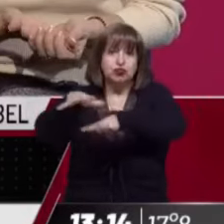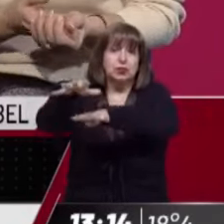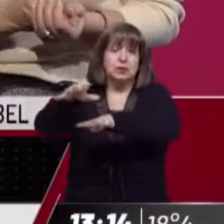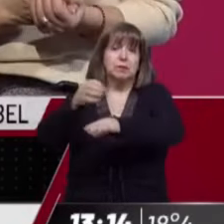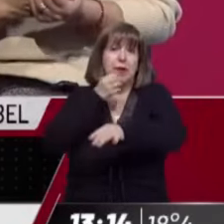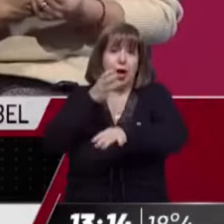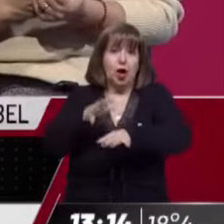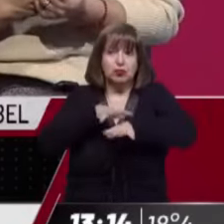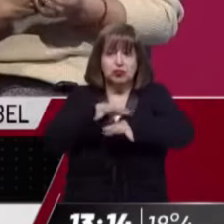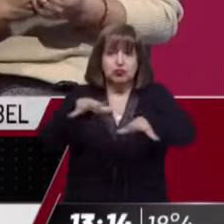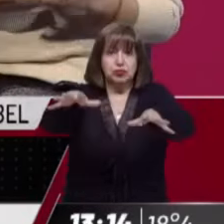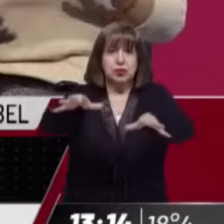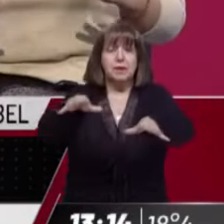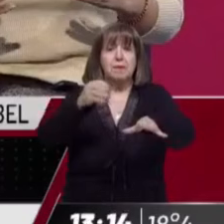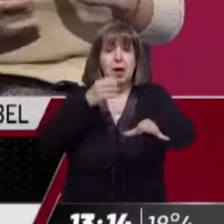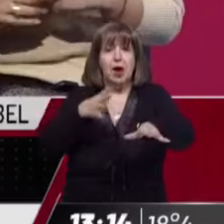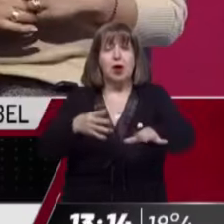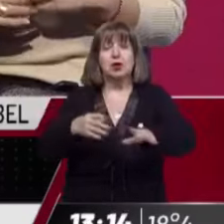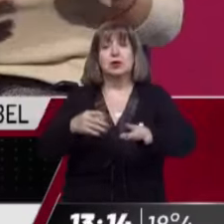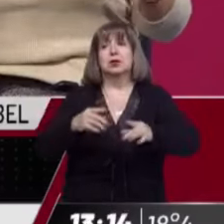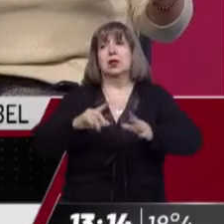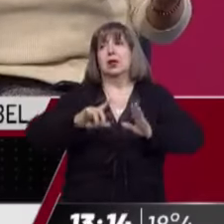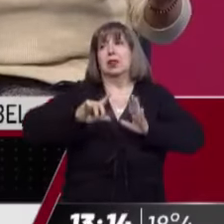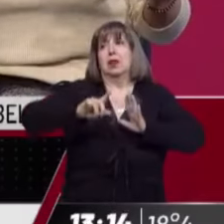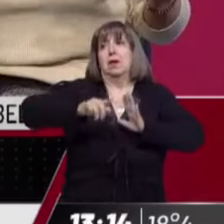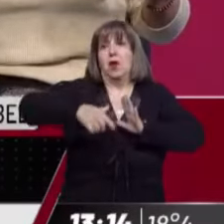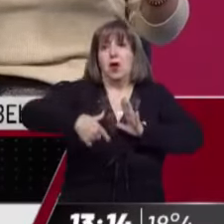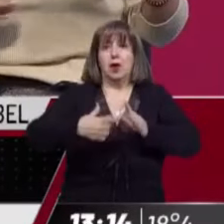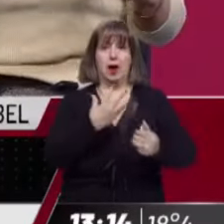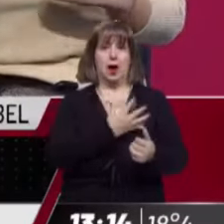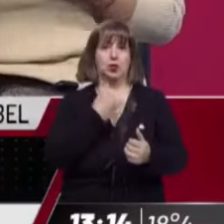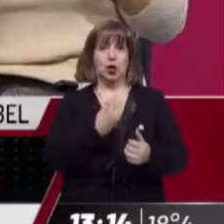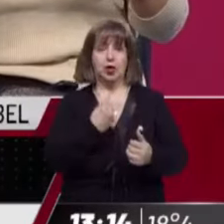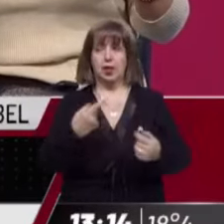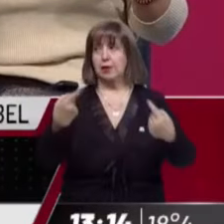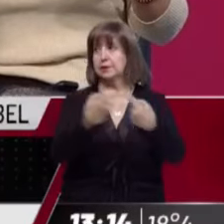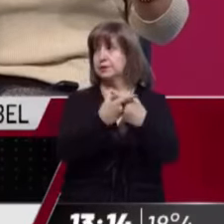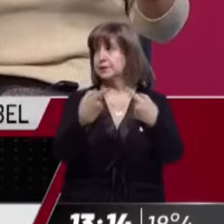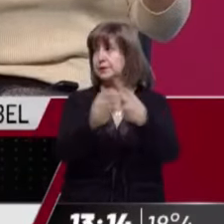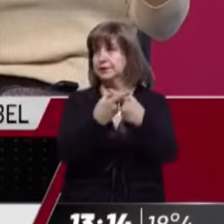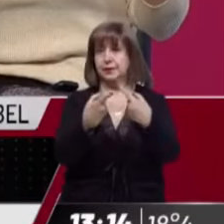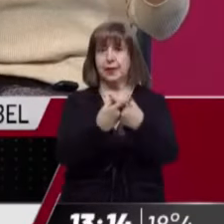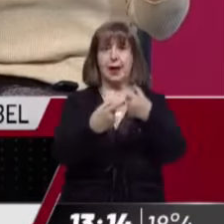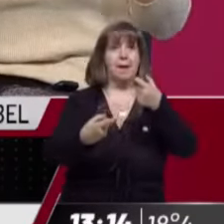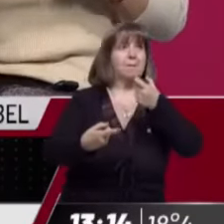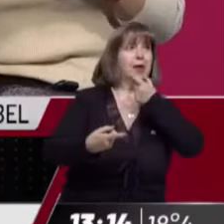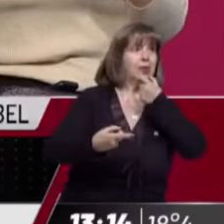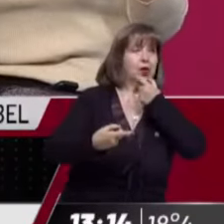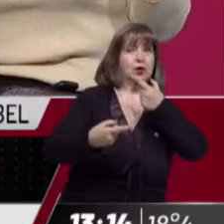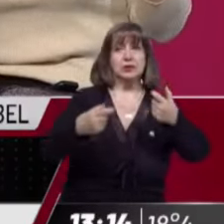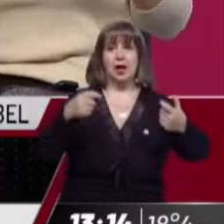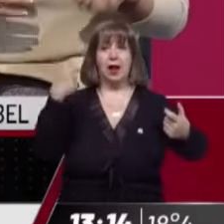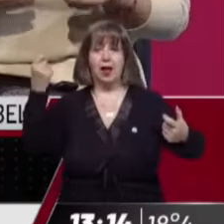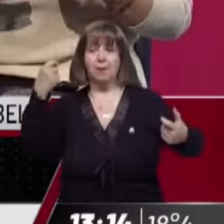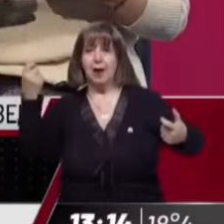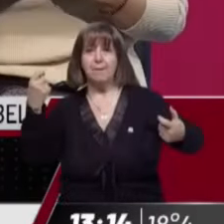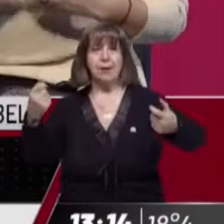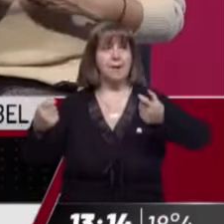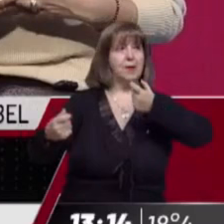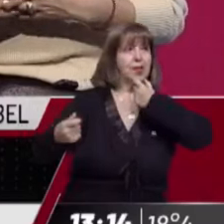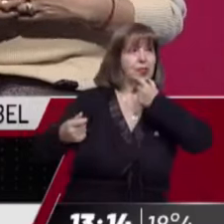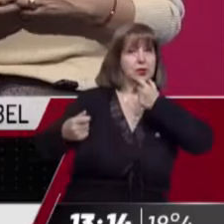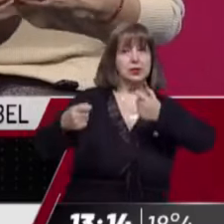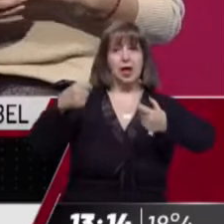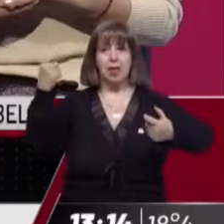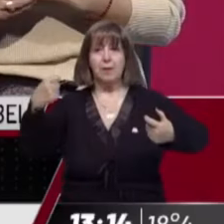a La Pampa. Tal cual. Así que mientras las Sí. autoridades debaten este asunto, mendocinos y pampeanos cada